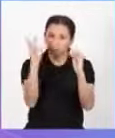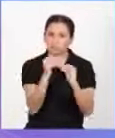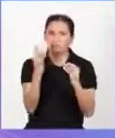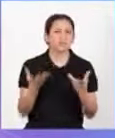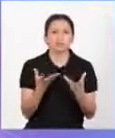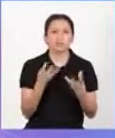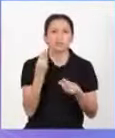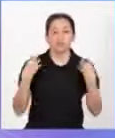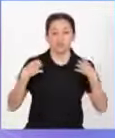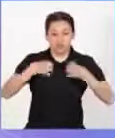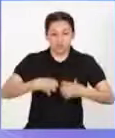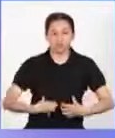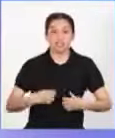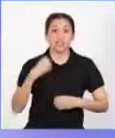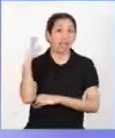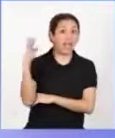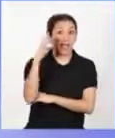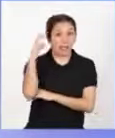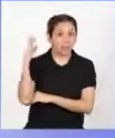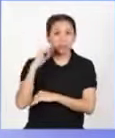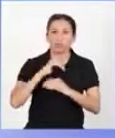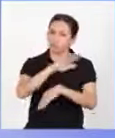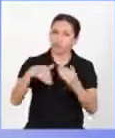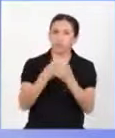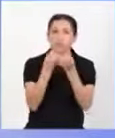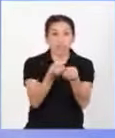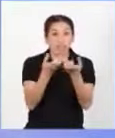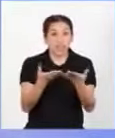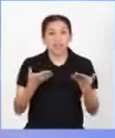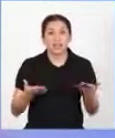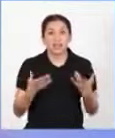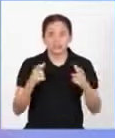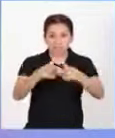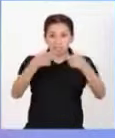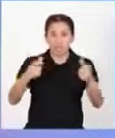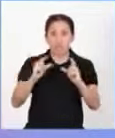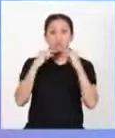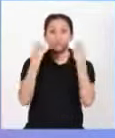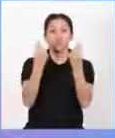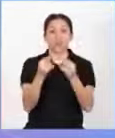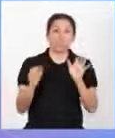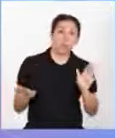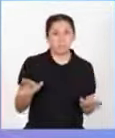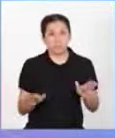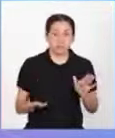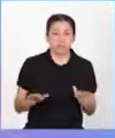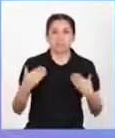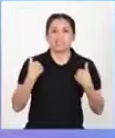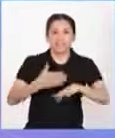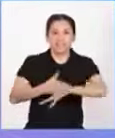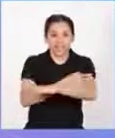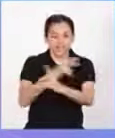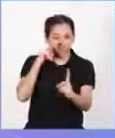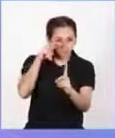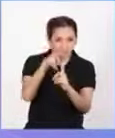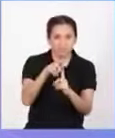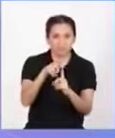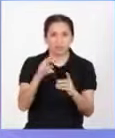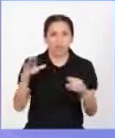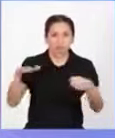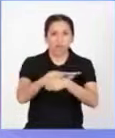está la implementación de la mochila de emergencia, con todos los elementos que nuestro gran equipo pingüino pudo